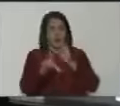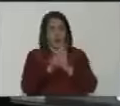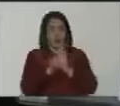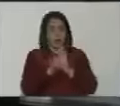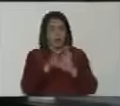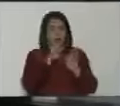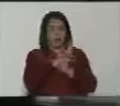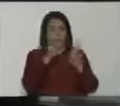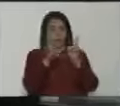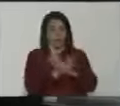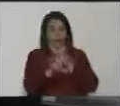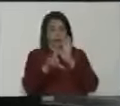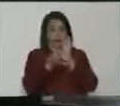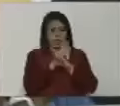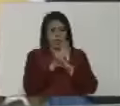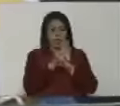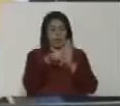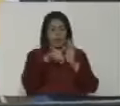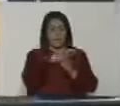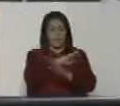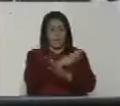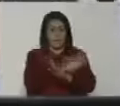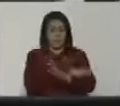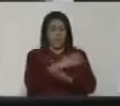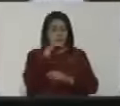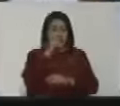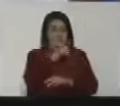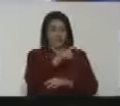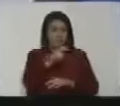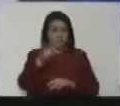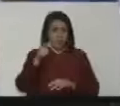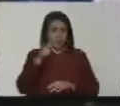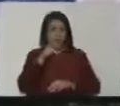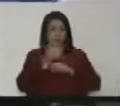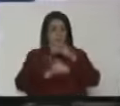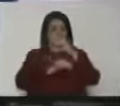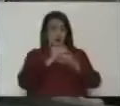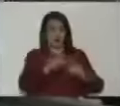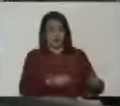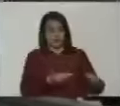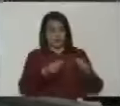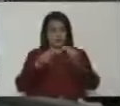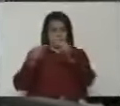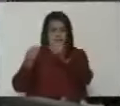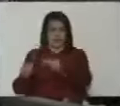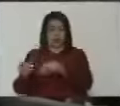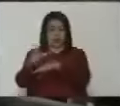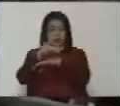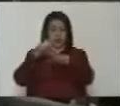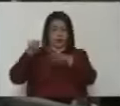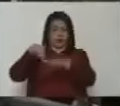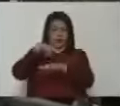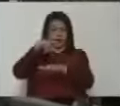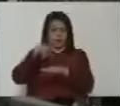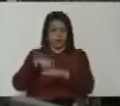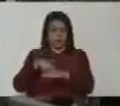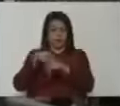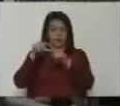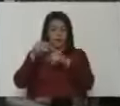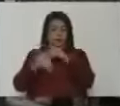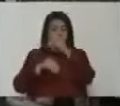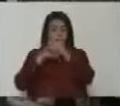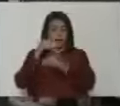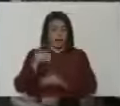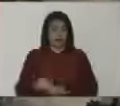Orgánica de Reforma de la Ley Orgánica del Poder Popular y se remite al Ejecutivo Nacional a